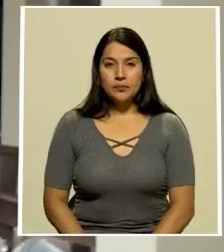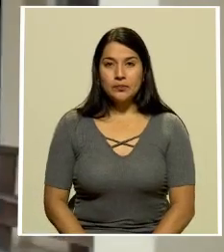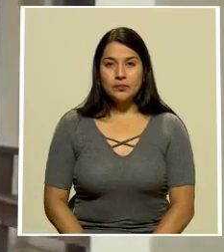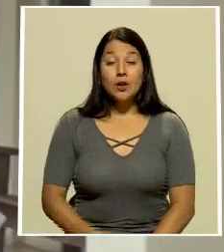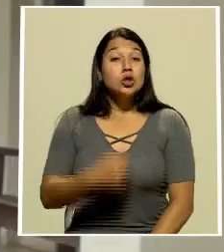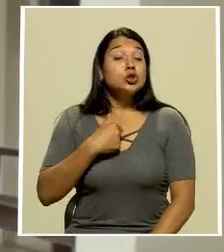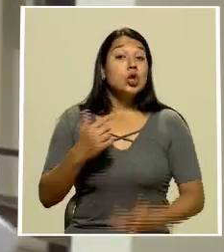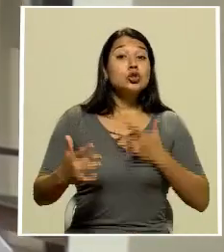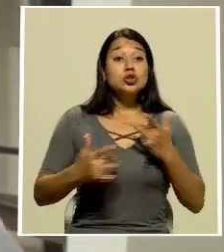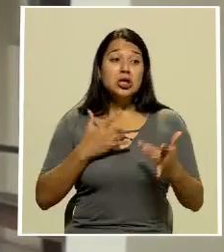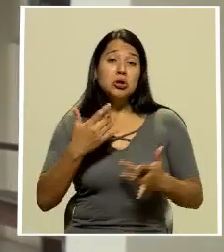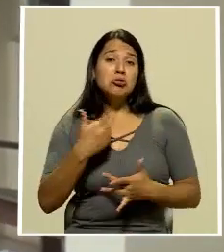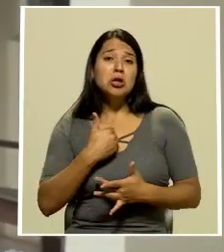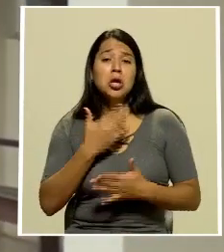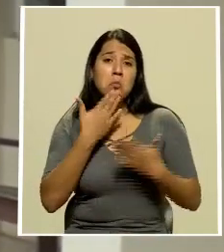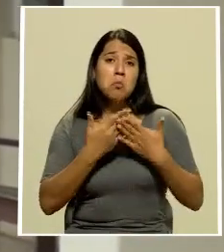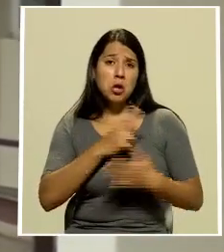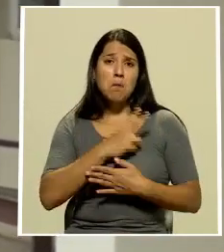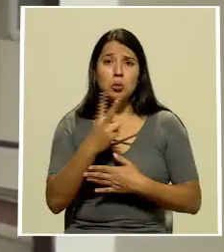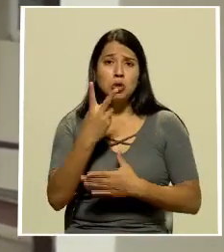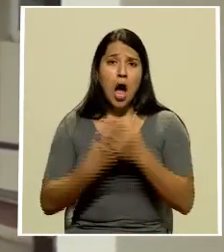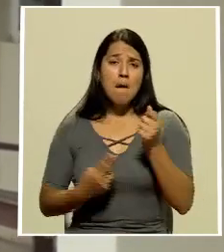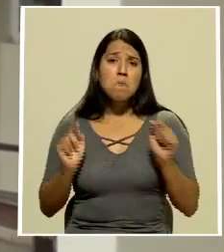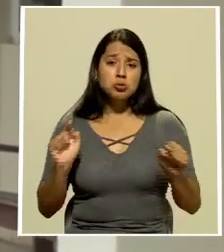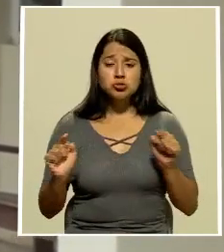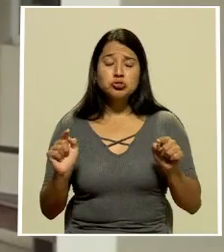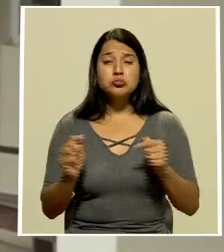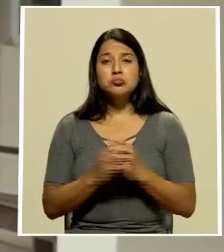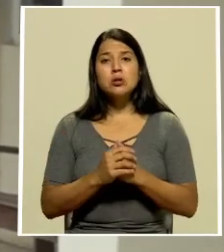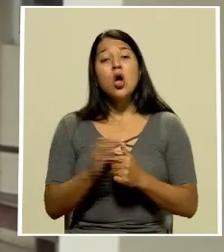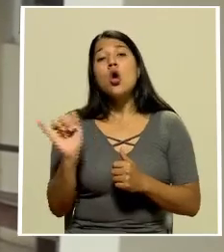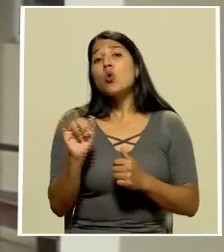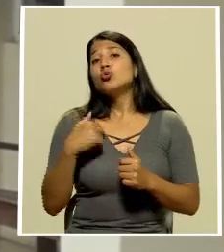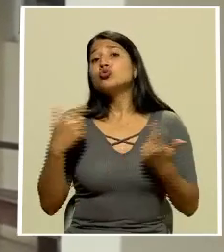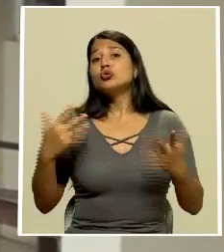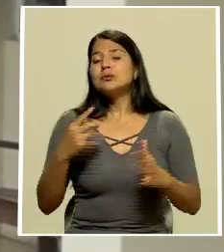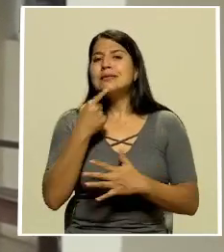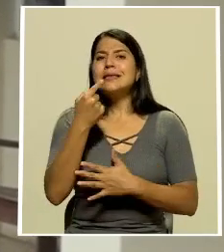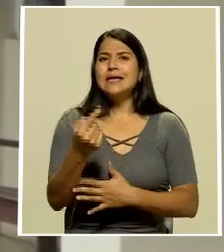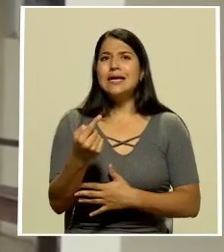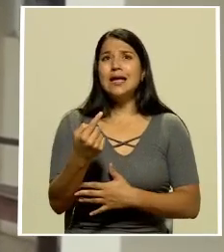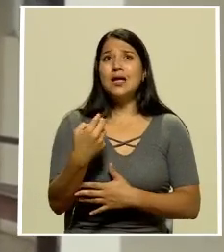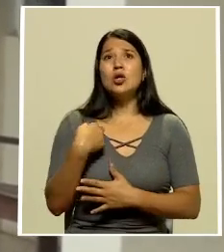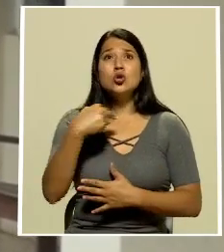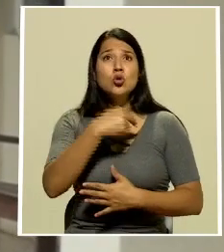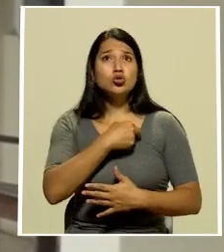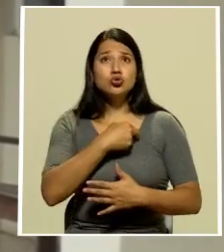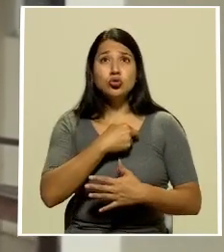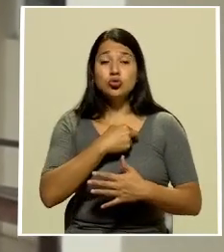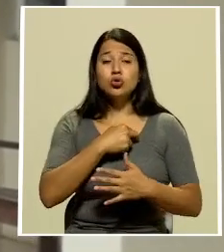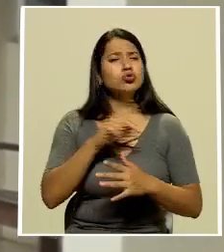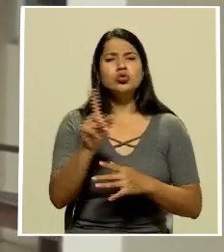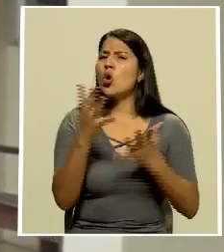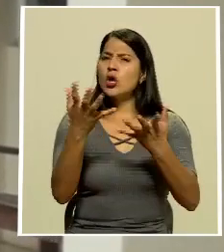Yo siento que hay buena voluntad de ambas partes de solucionar el problema y, como les he repetido, nosotros eliminamos de aquí el 100% que haya